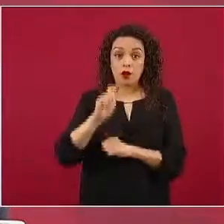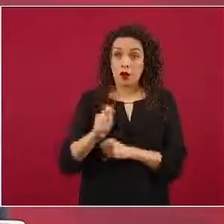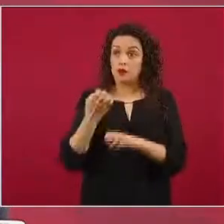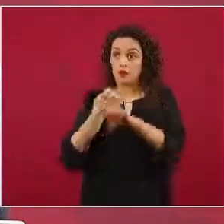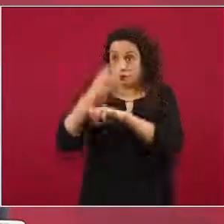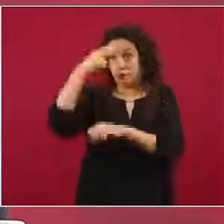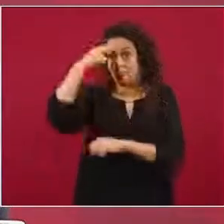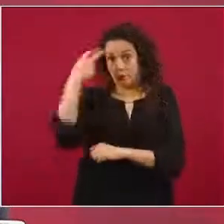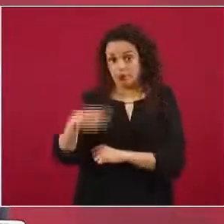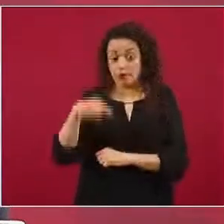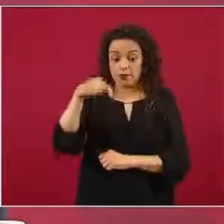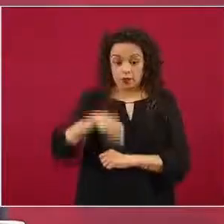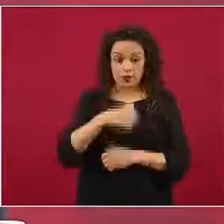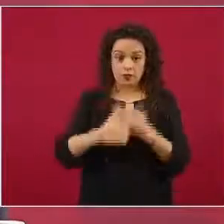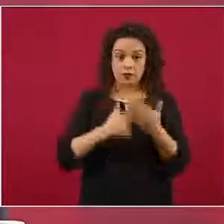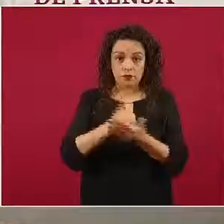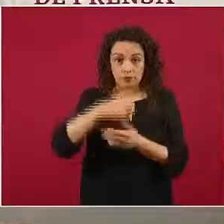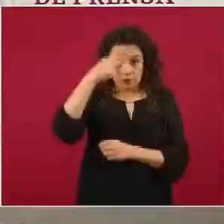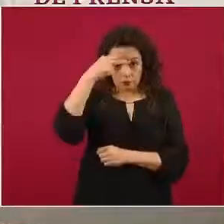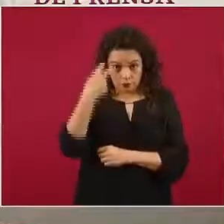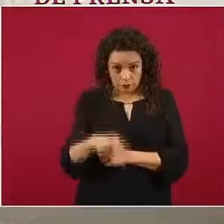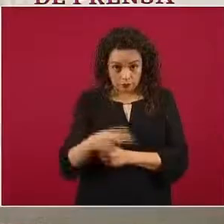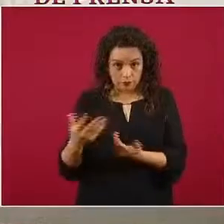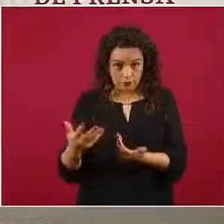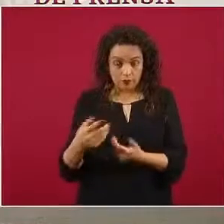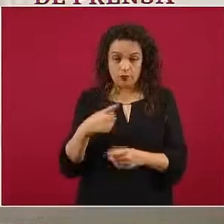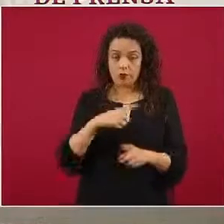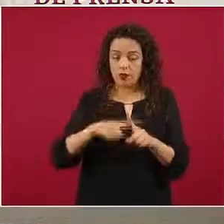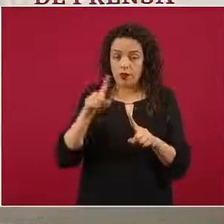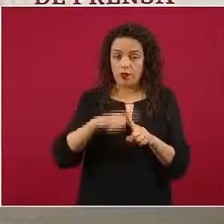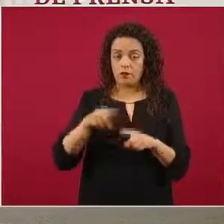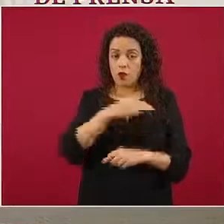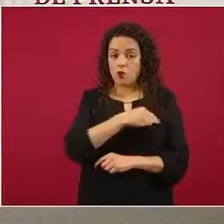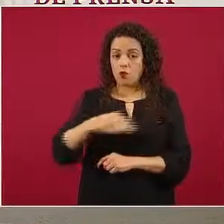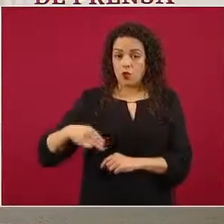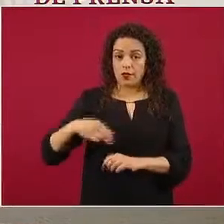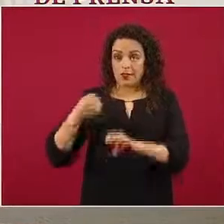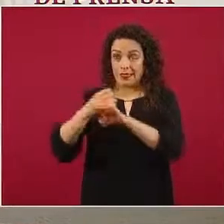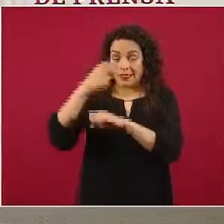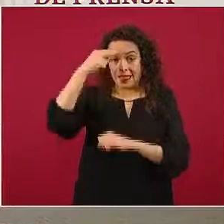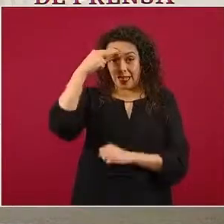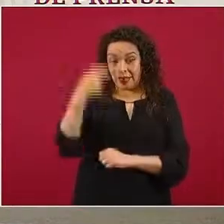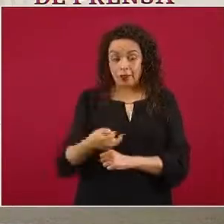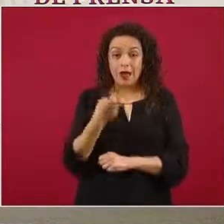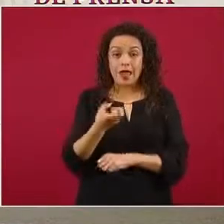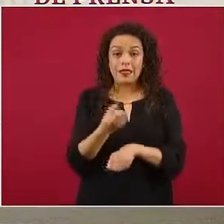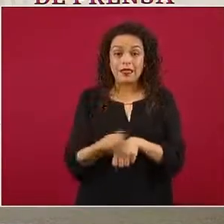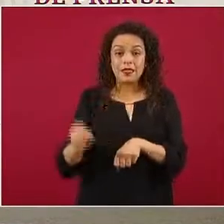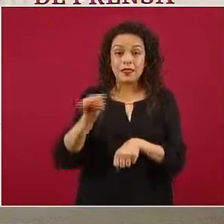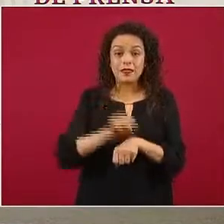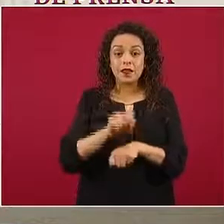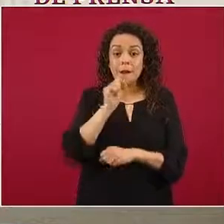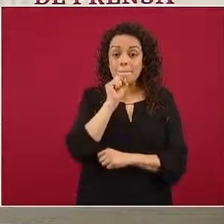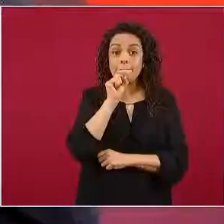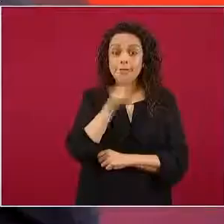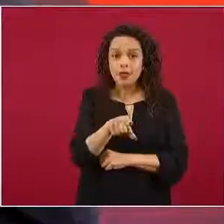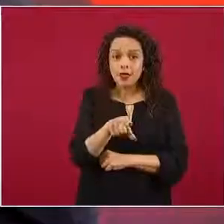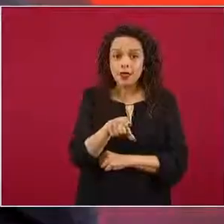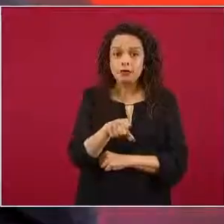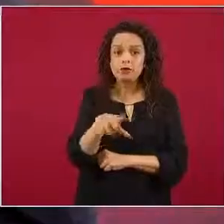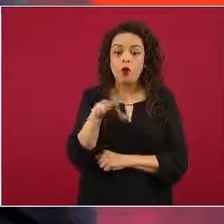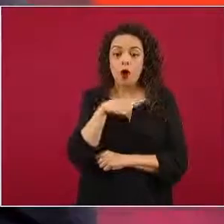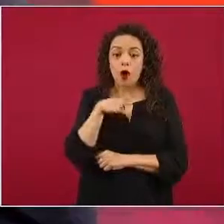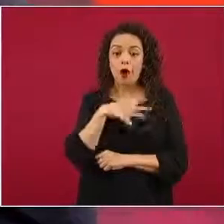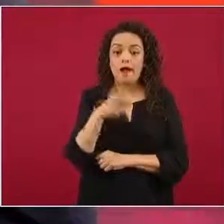hablando de todos los municipios conurbados del Estado de México, para esta semana también el Estado de México